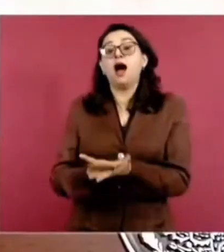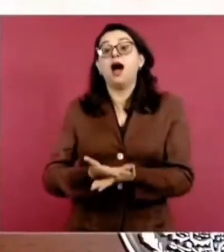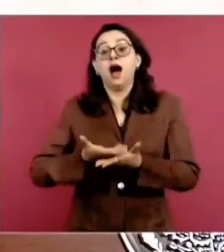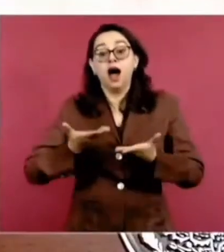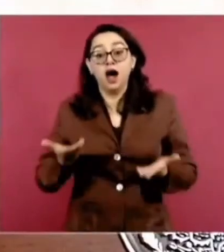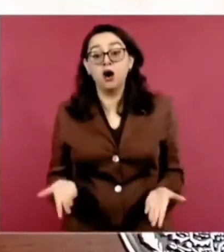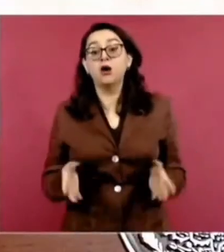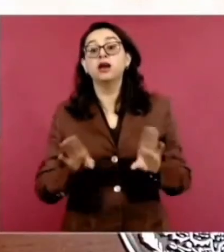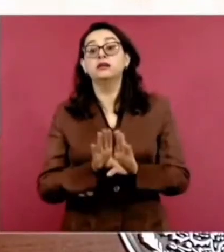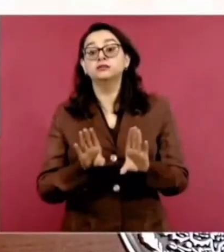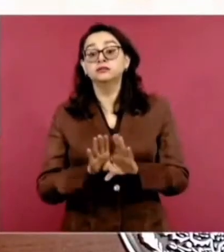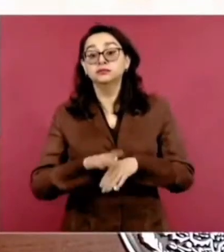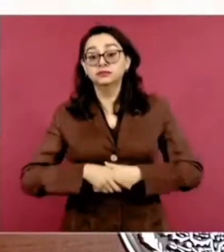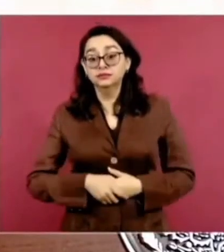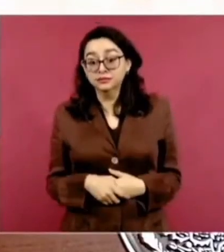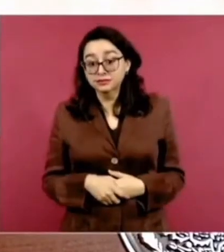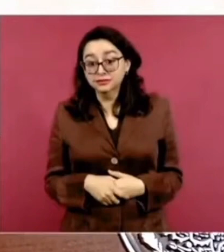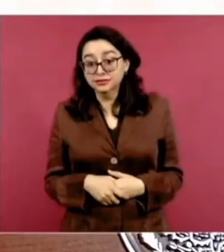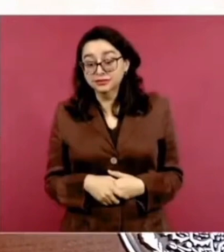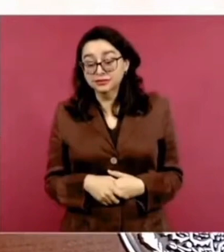muy influyente,